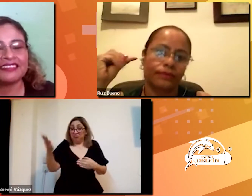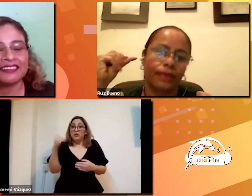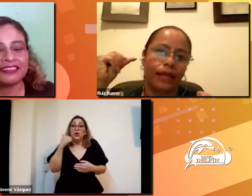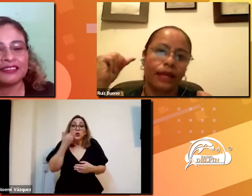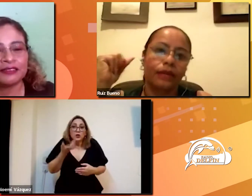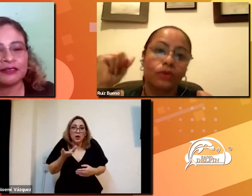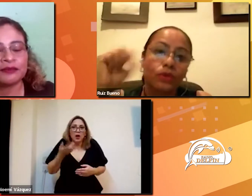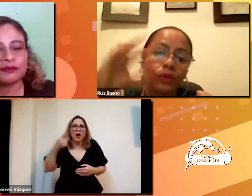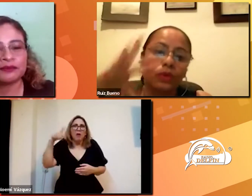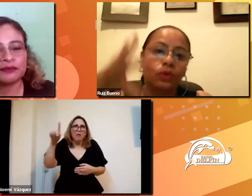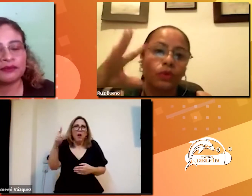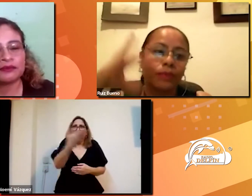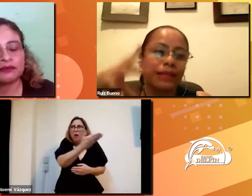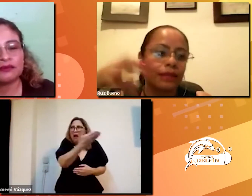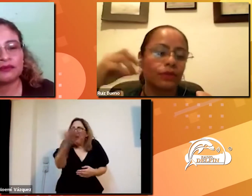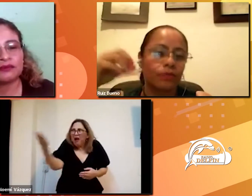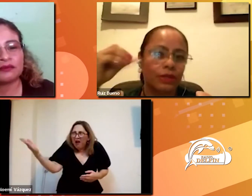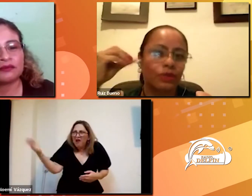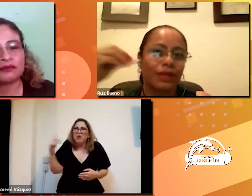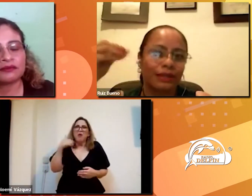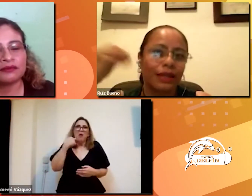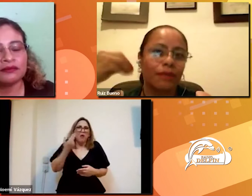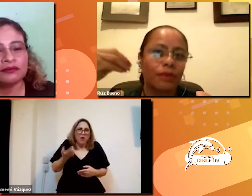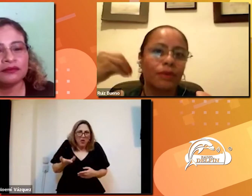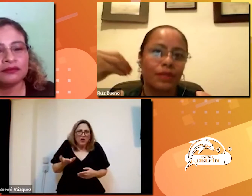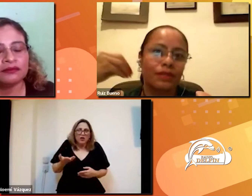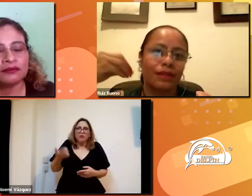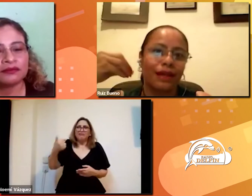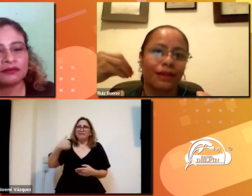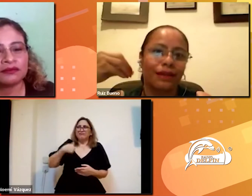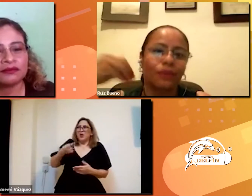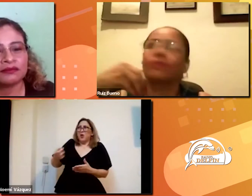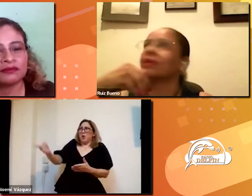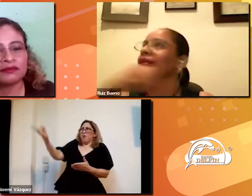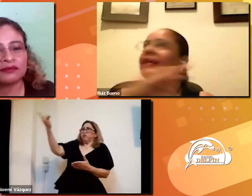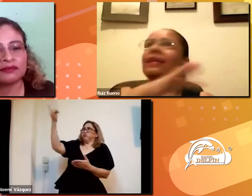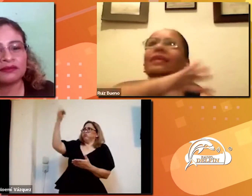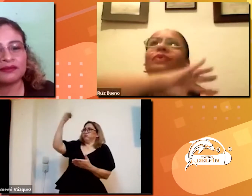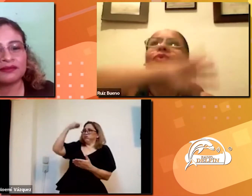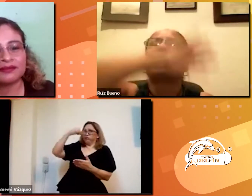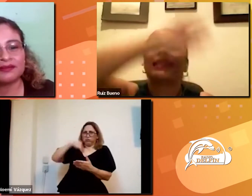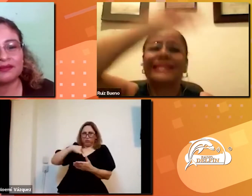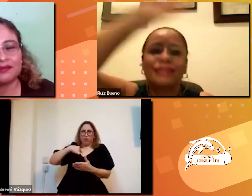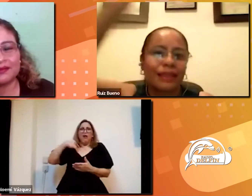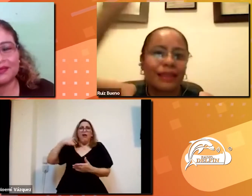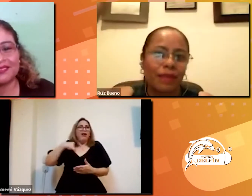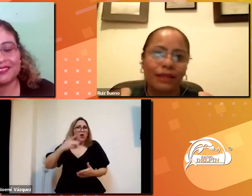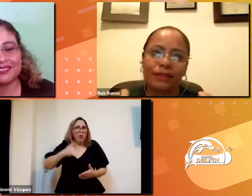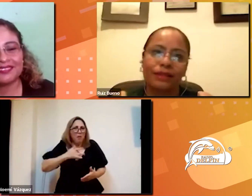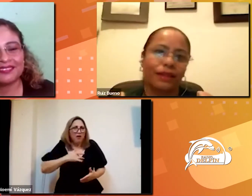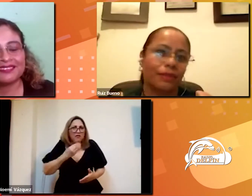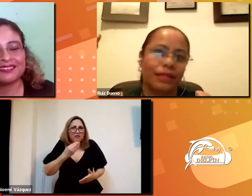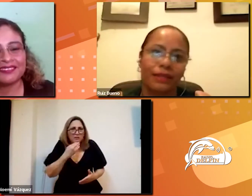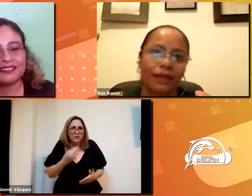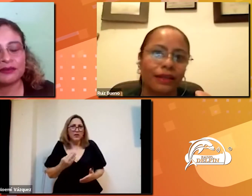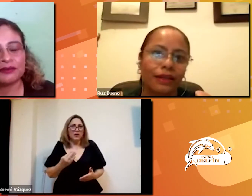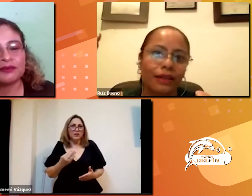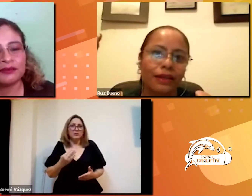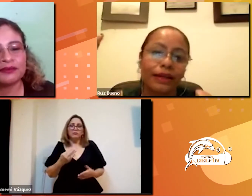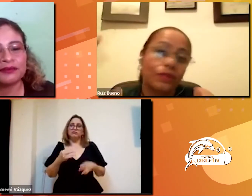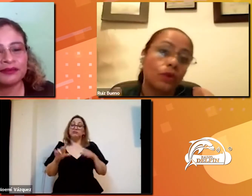personas. Entonces, cuando tú platicas con personas que han vivido ansiedad, tienen una lista de demandas del deber